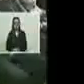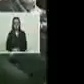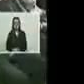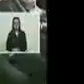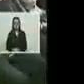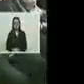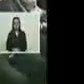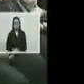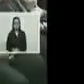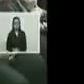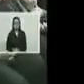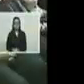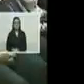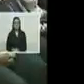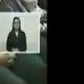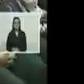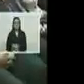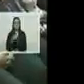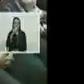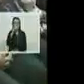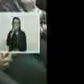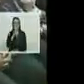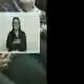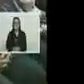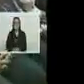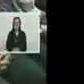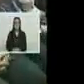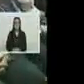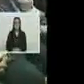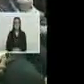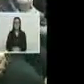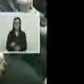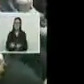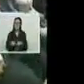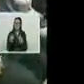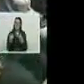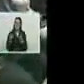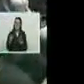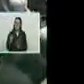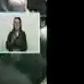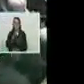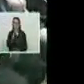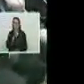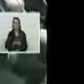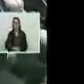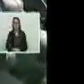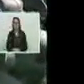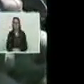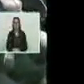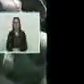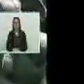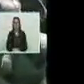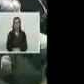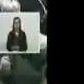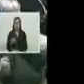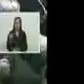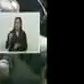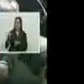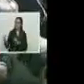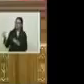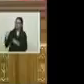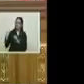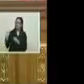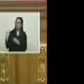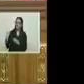su maldad, de su veneno, de su odio, de su perversidad. Uno de ellos nos llamó a todos